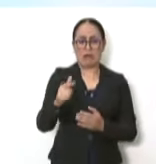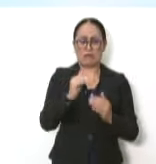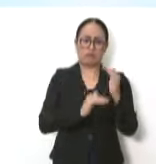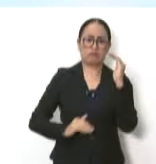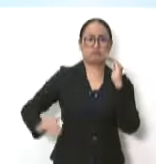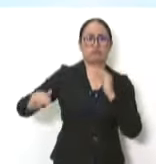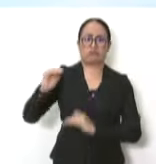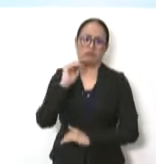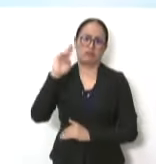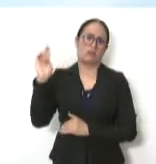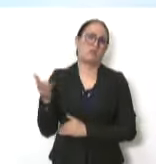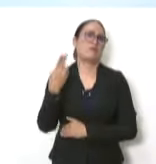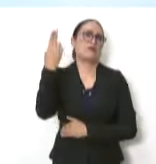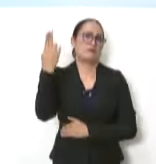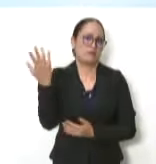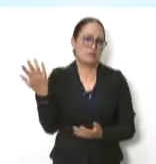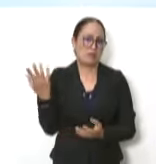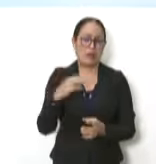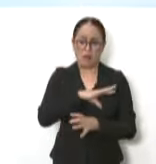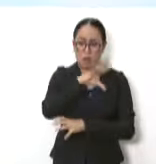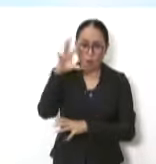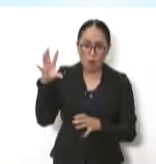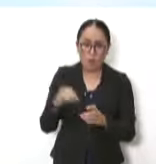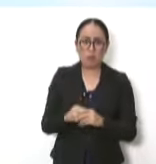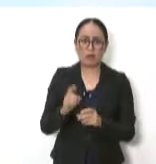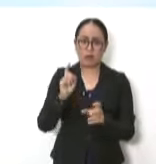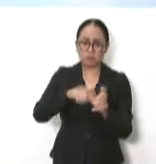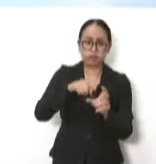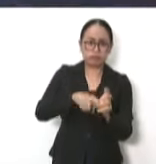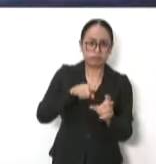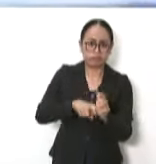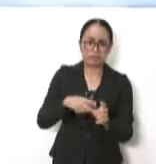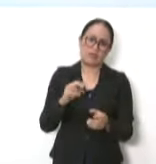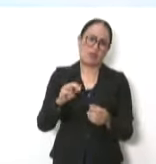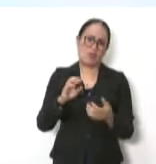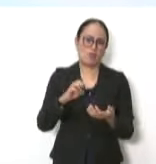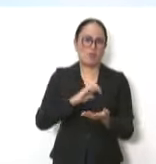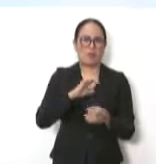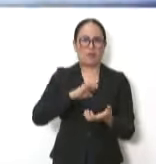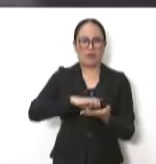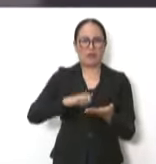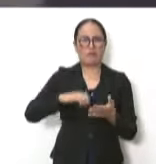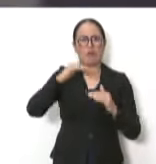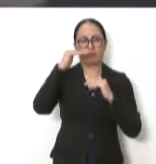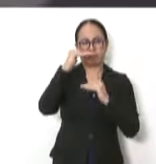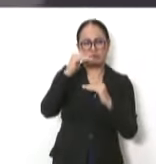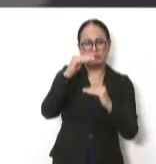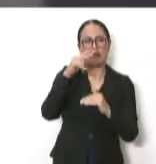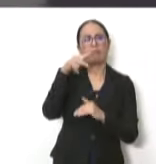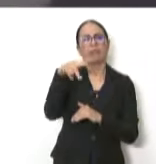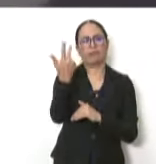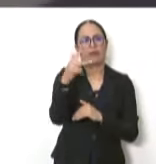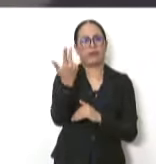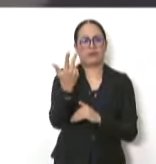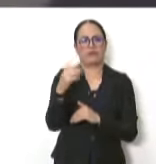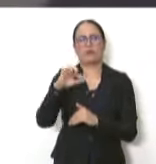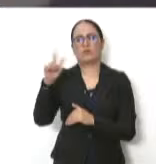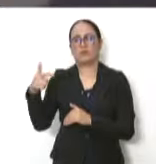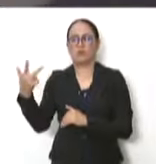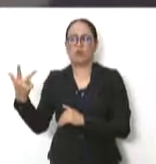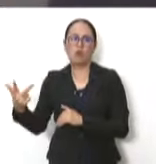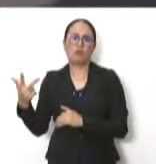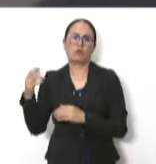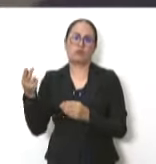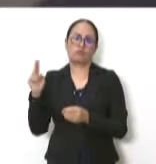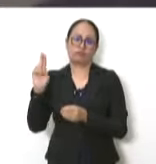superior. Entonces, bueno, pues tampoco, digamos, si son 13 los participantes, sería, yo lo que voy a establecer en mi voto